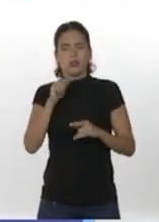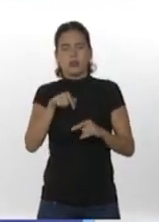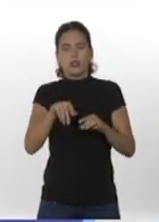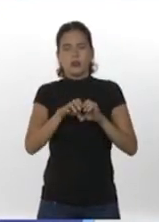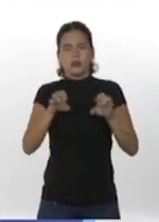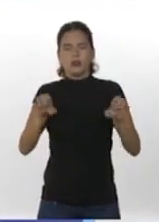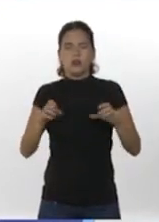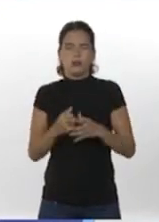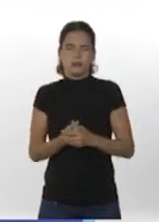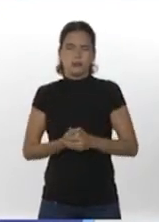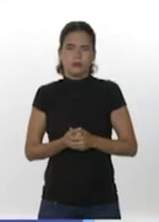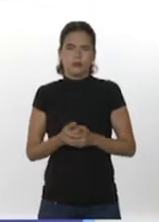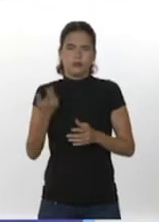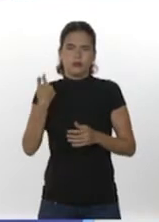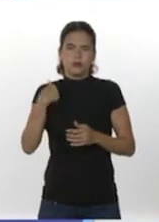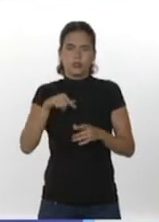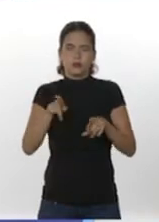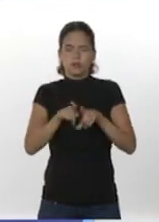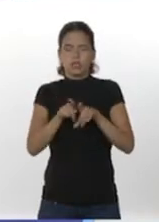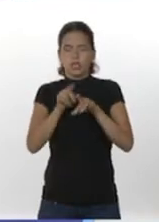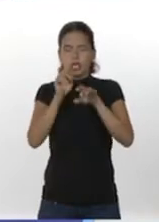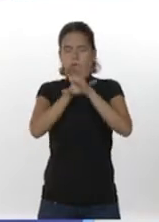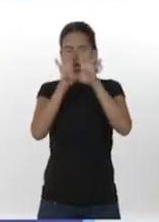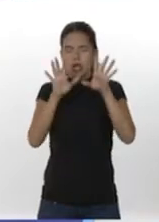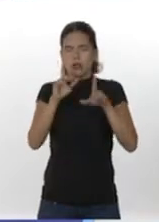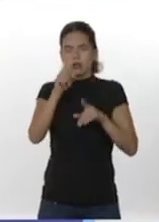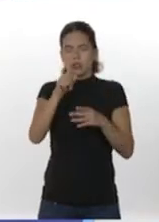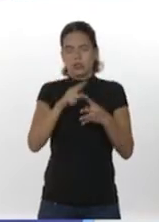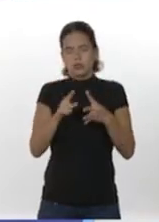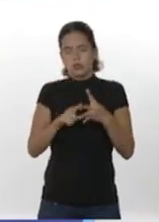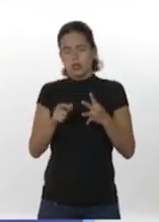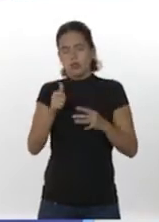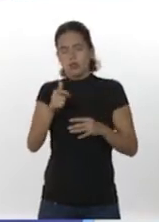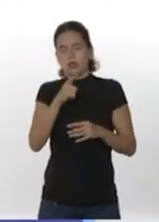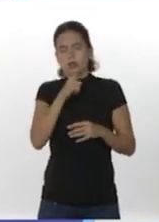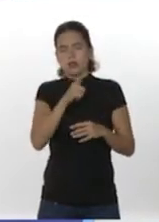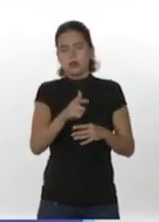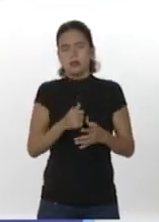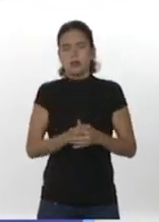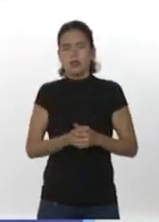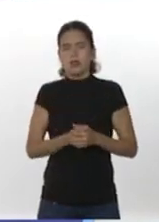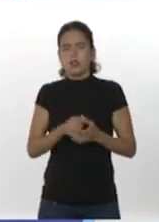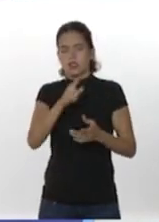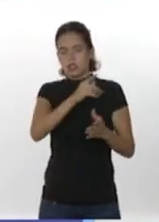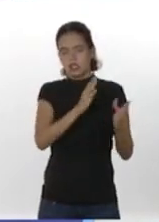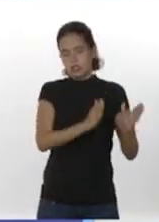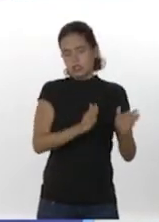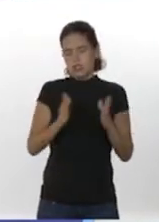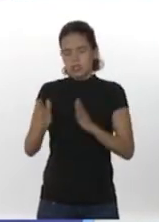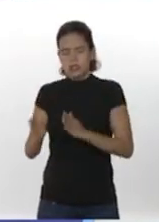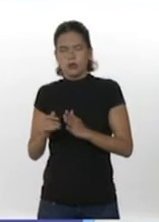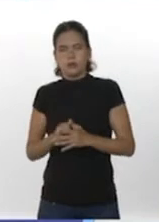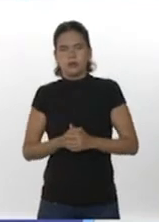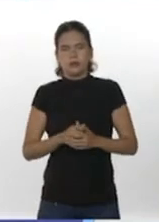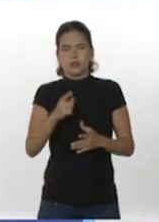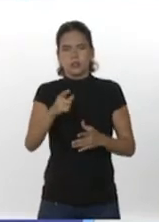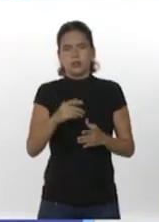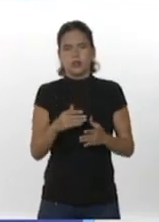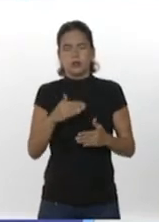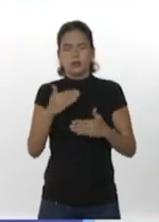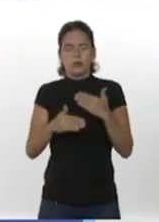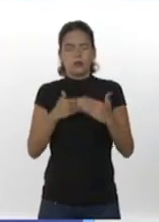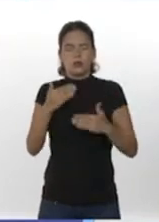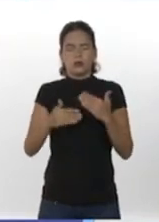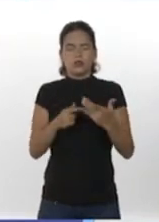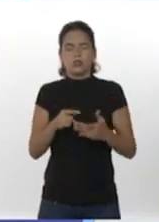educar. Debemos entonces tener en cuenta esas ventajas y desventajas de esas dos, digamos, programas o